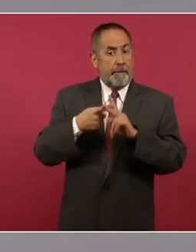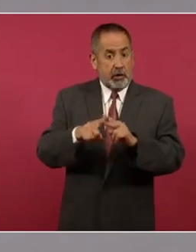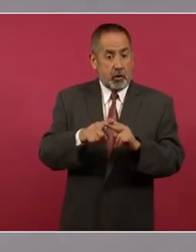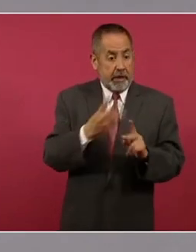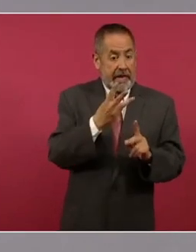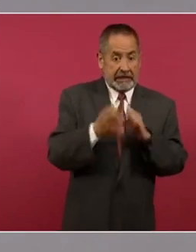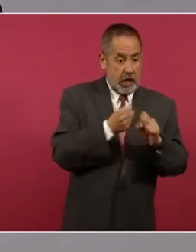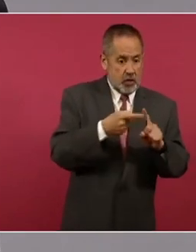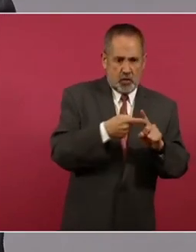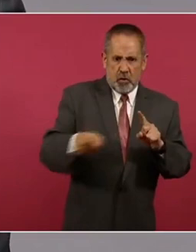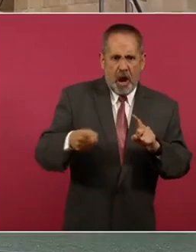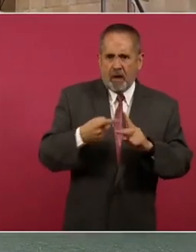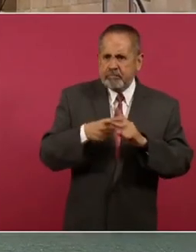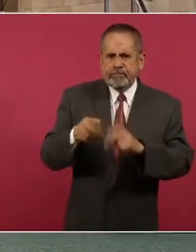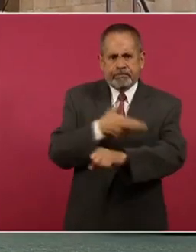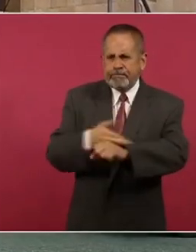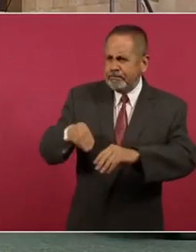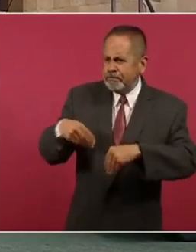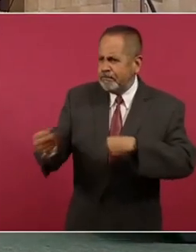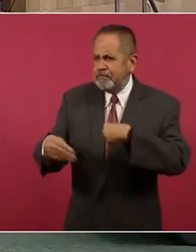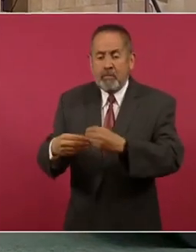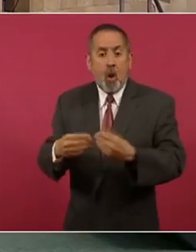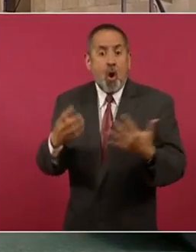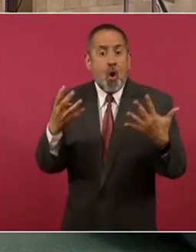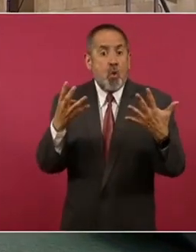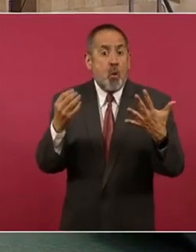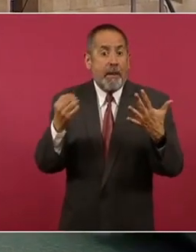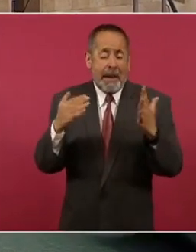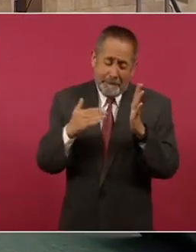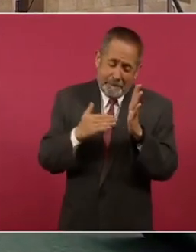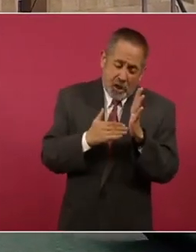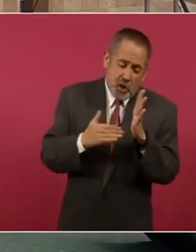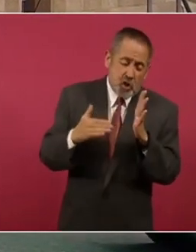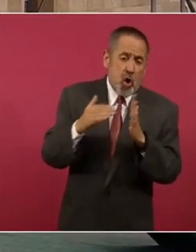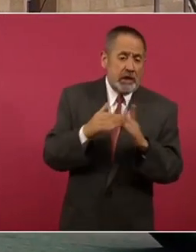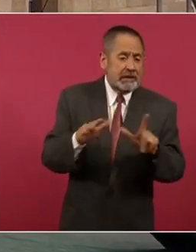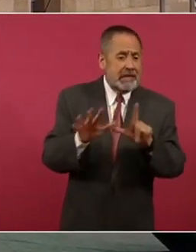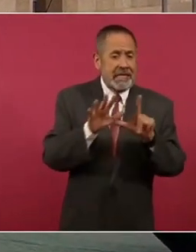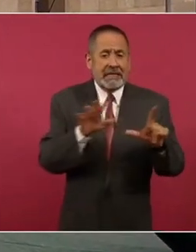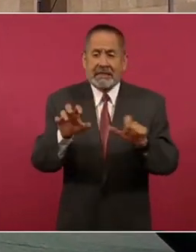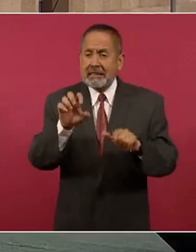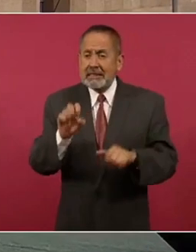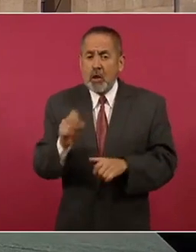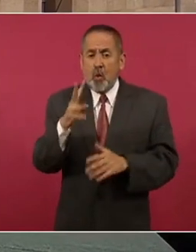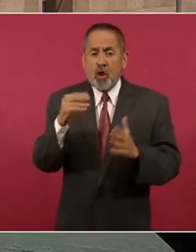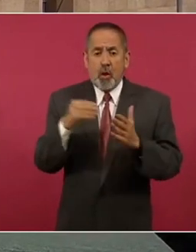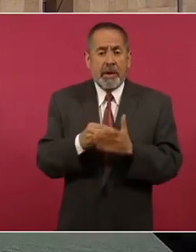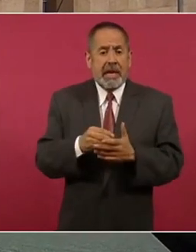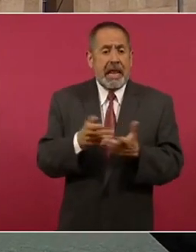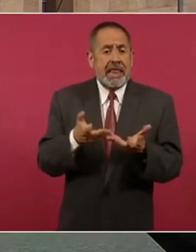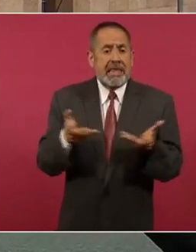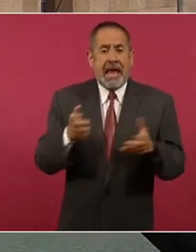gobierno se entregaron nueve millones setecientas sesenta y cuatro mil